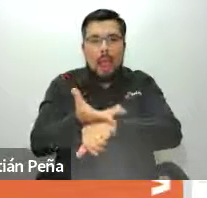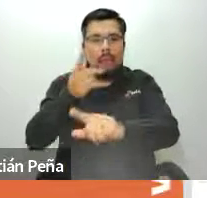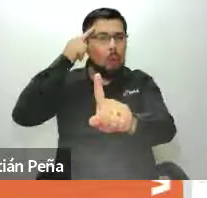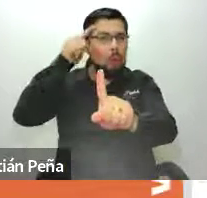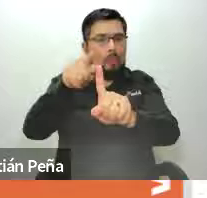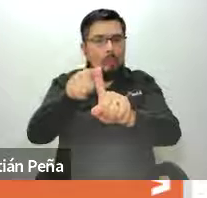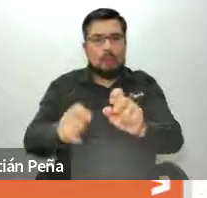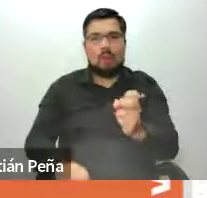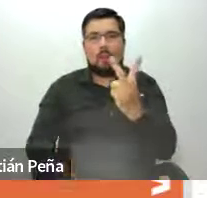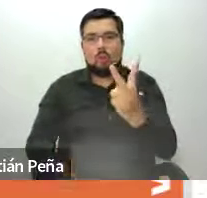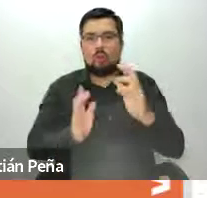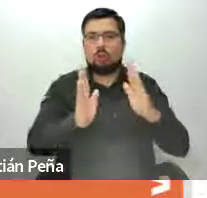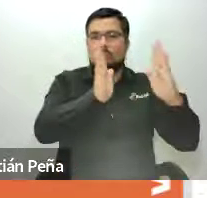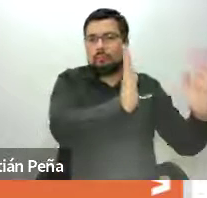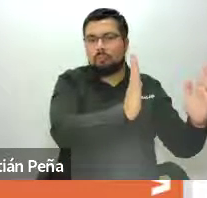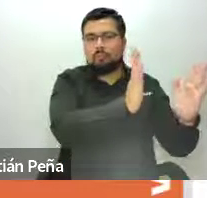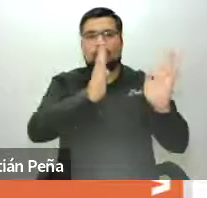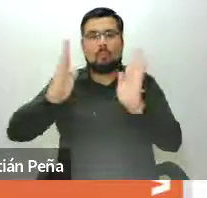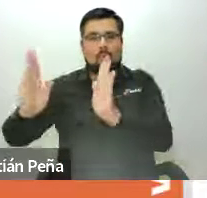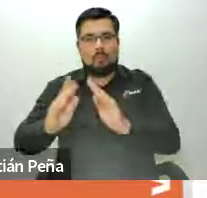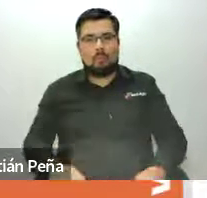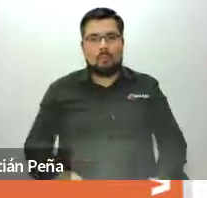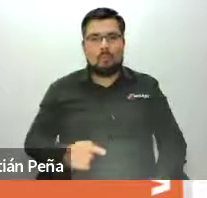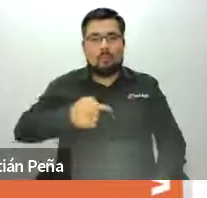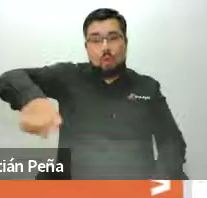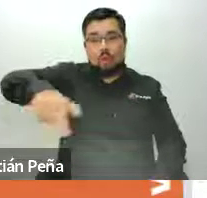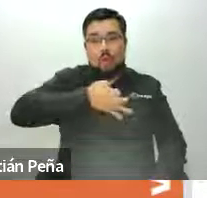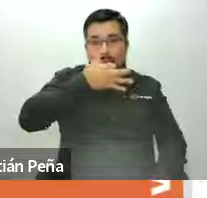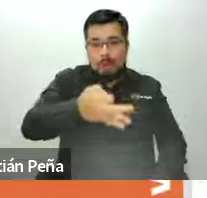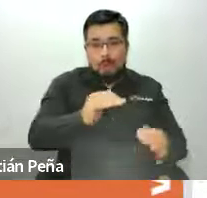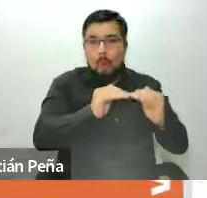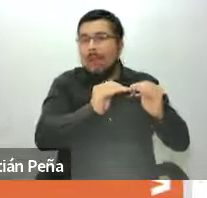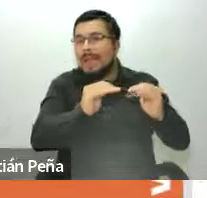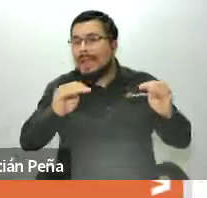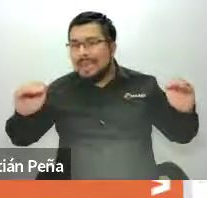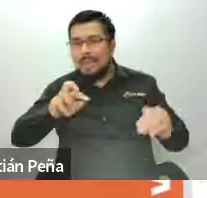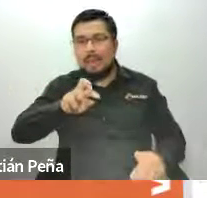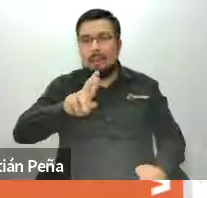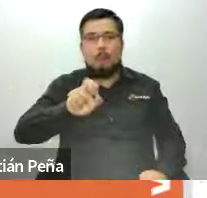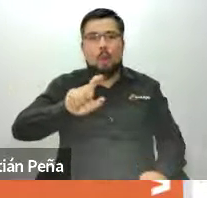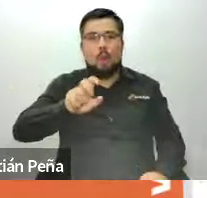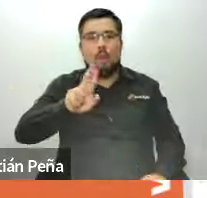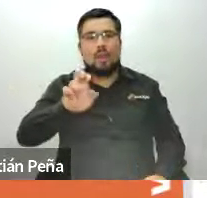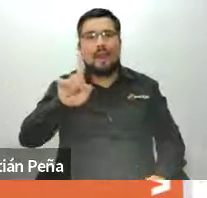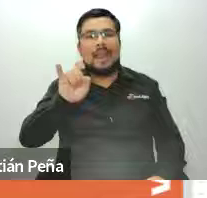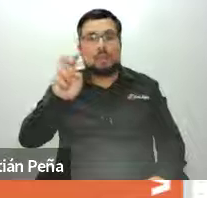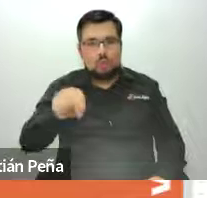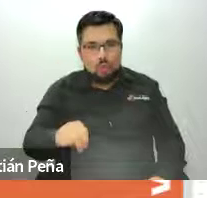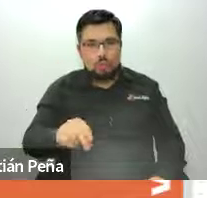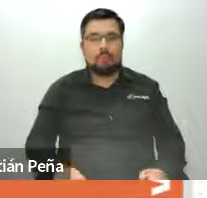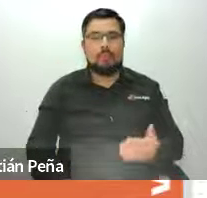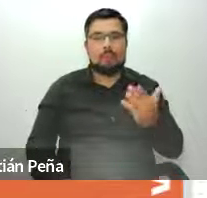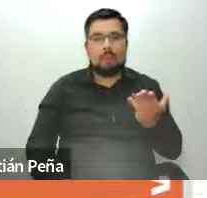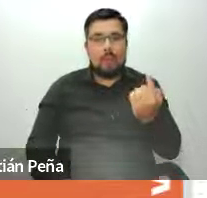2 líneas. Nosotros hablamos de las líneas de progresión, ¿ya? En una misma progresión podemos tener más de una línea de objetivos. Por ejemplo,